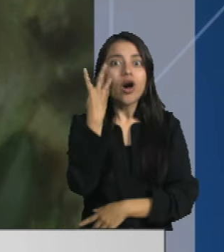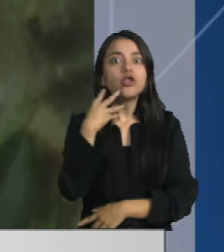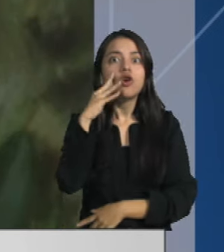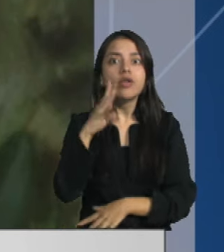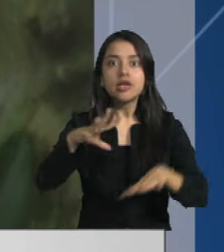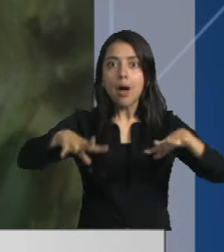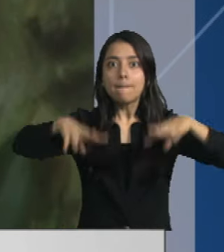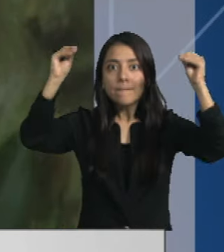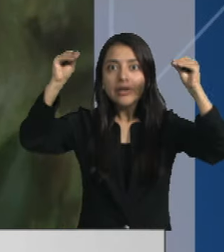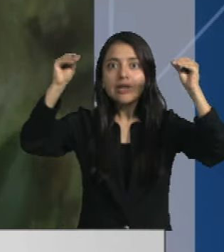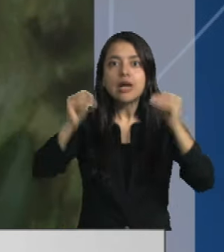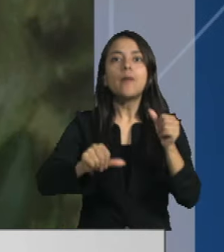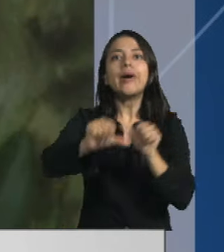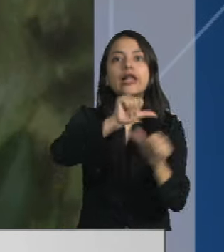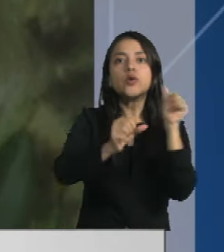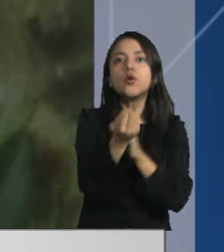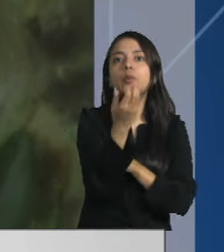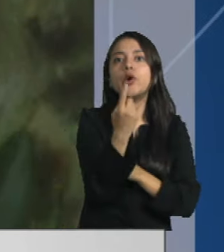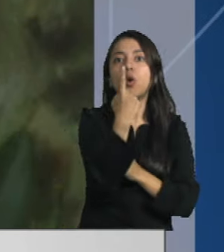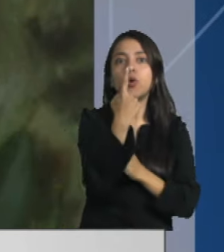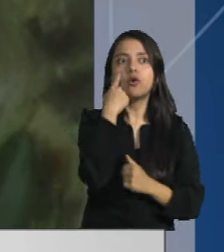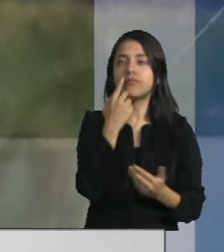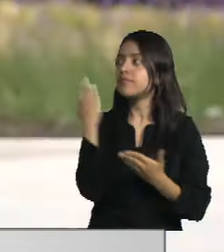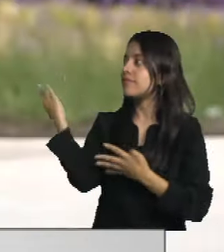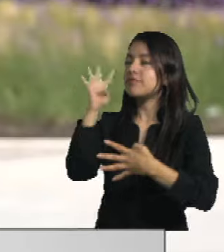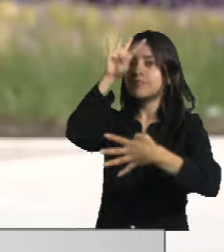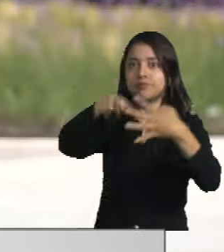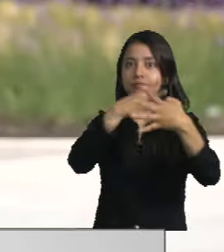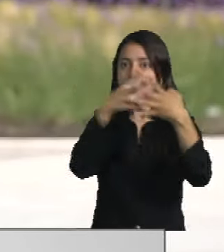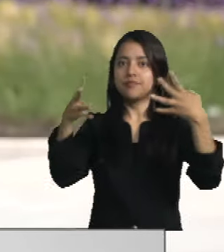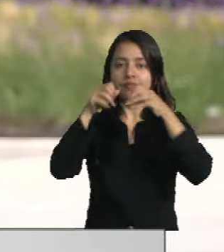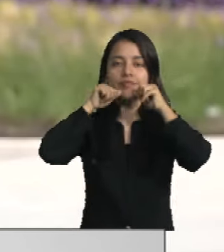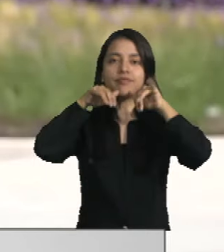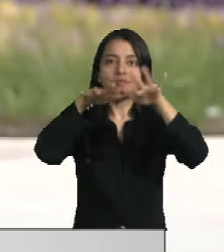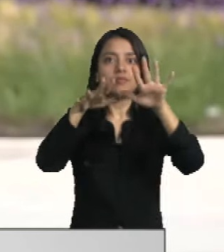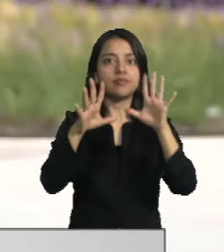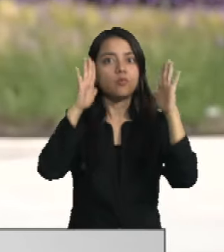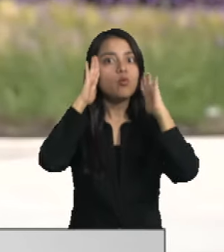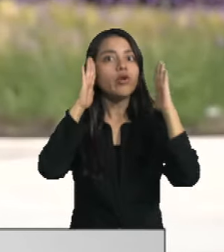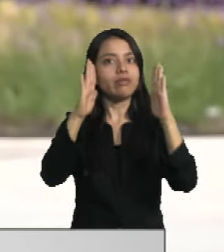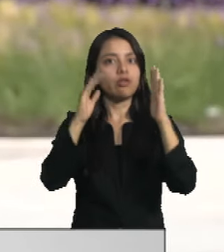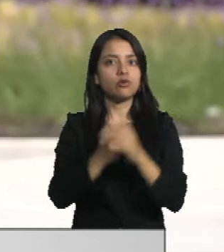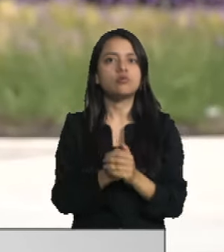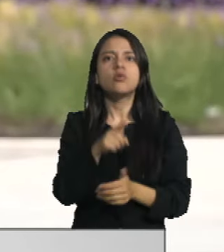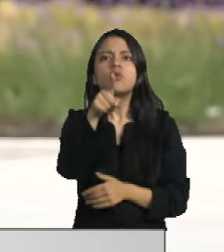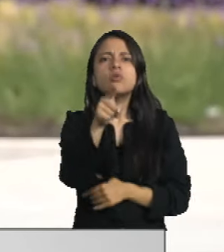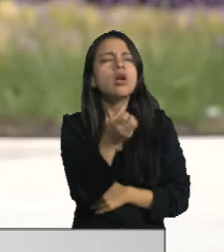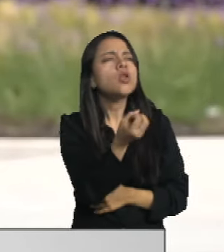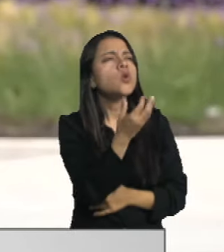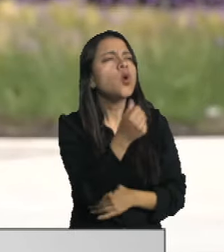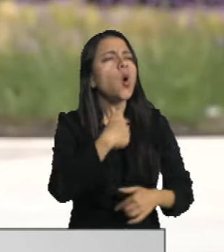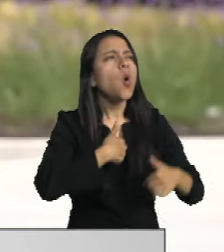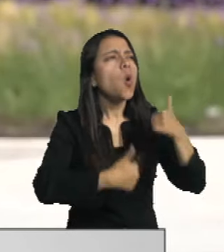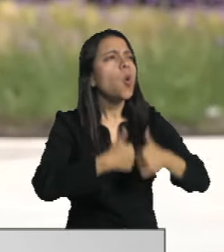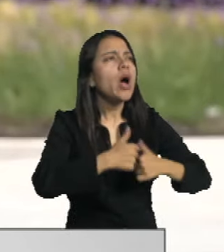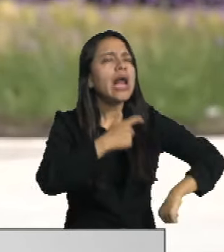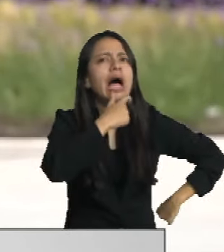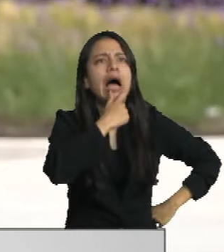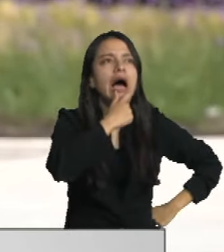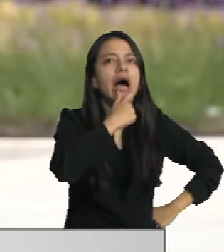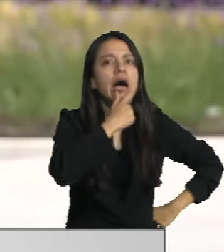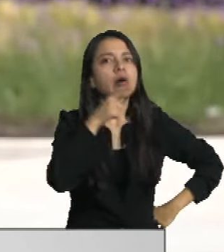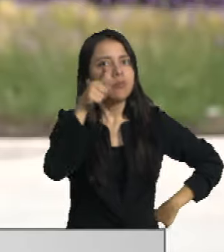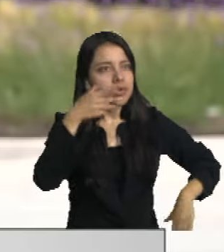tengan ustedes en cuenta, este calendario también lo publicaremos en nuestras redes sociales para que estén muy atentos cuando día les toca a ustedes el